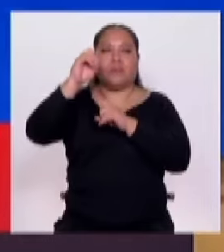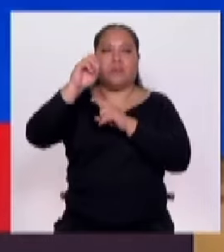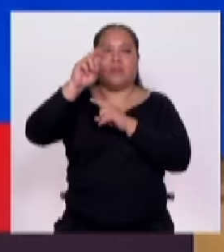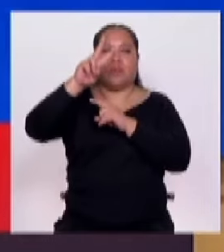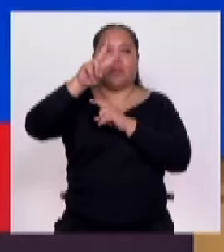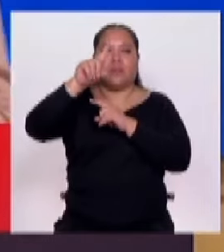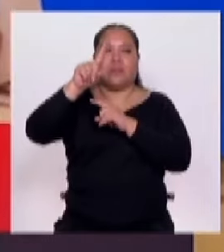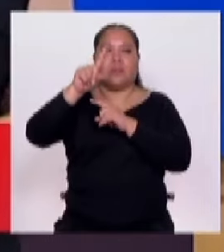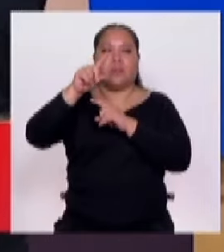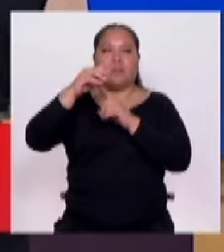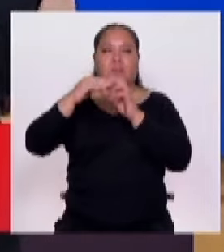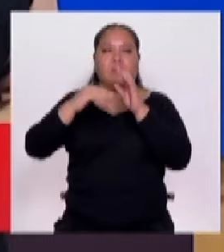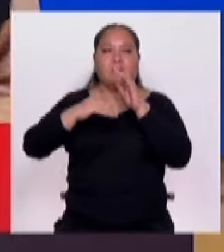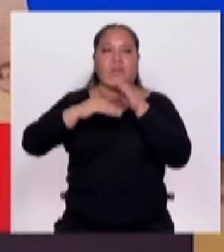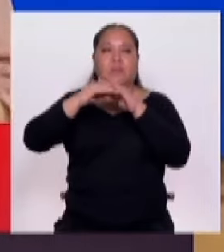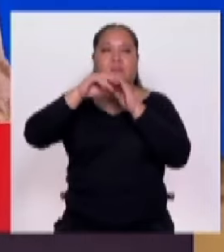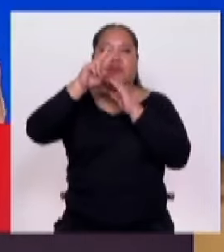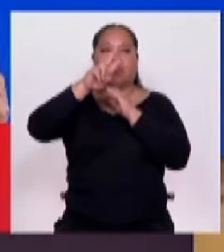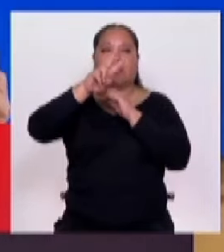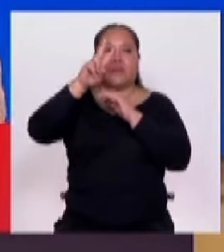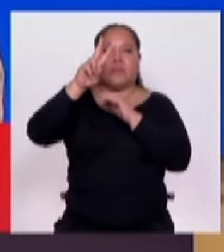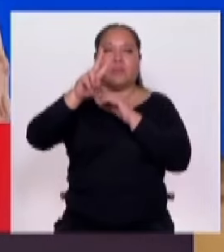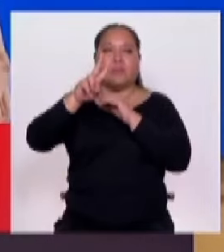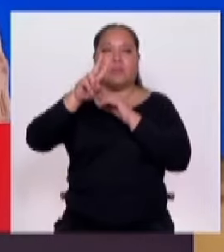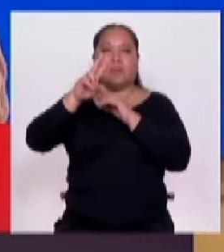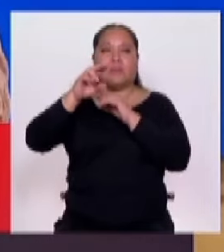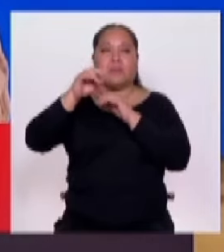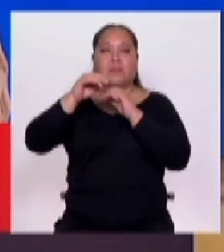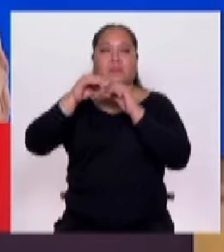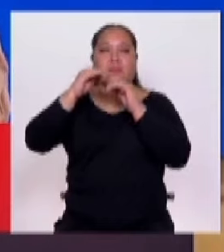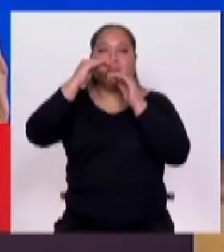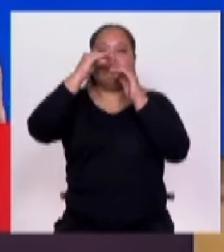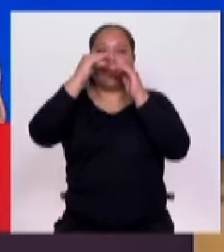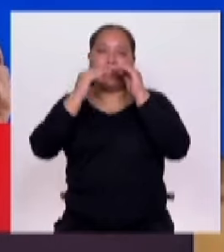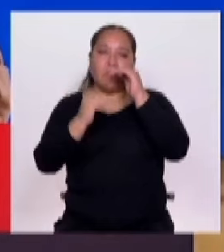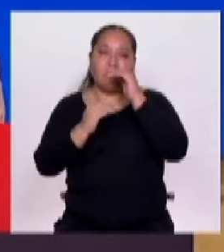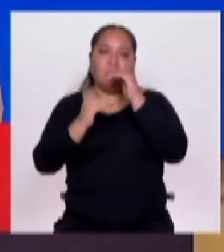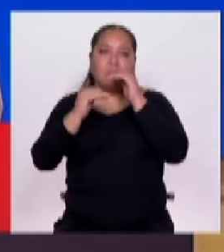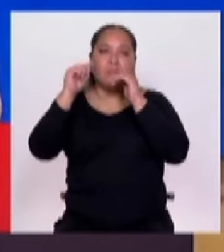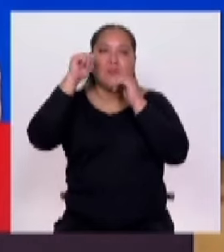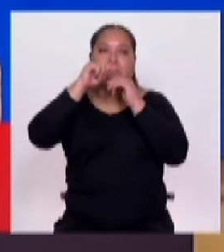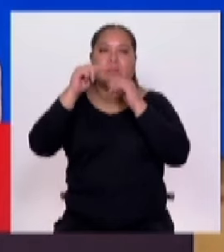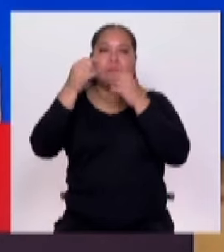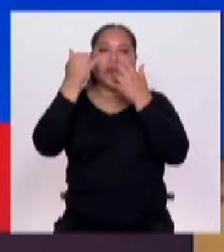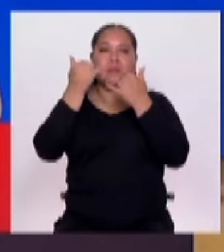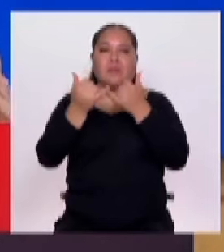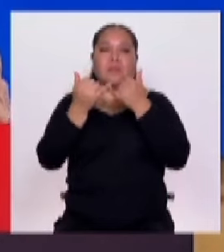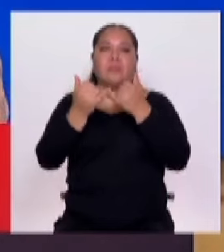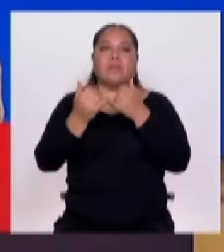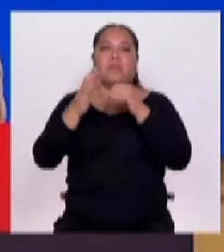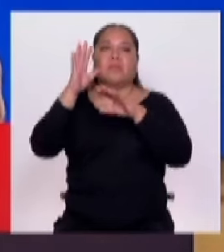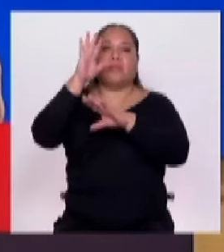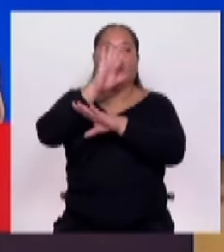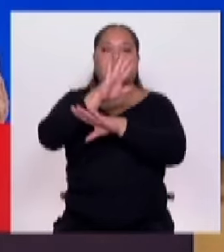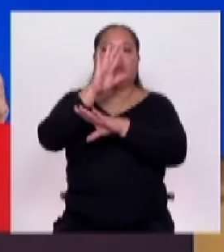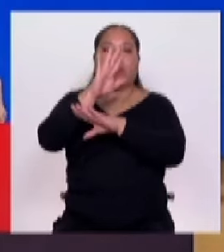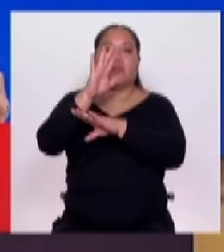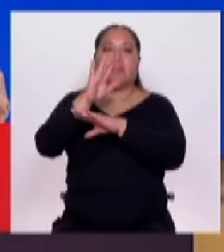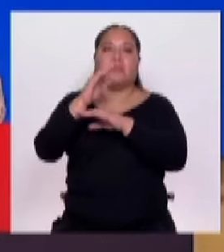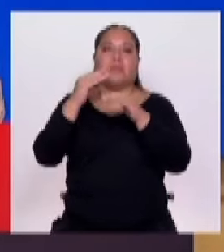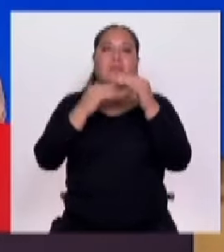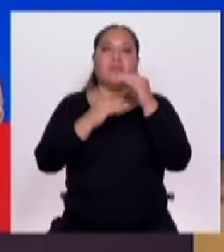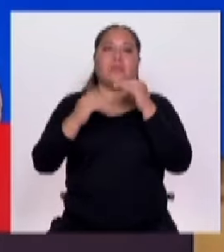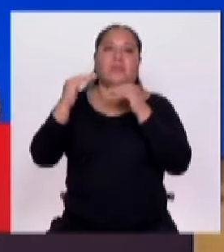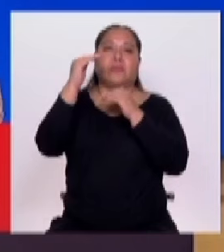grc esto un poco más bajo que el día de ayer principalmente debido la cobertura nubosa para horas de la tarde de hecho se espera que la máxima esté